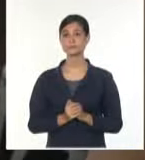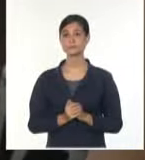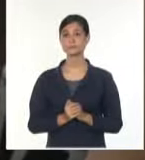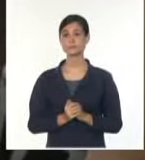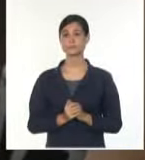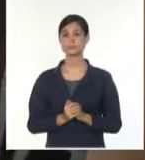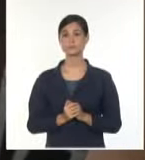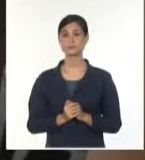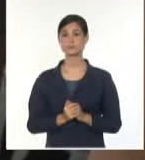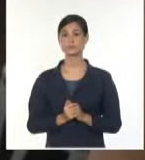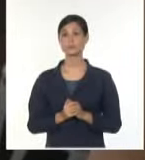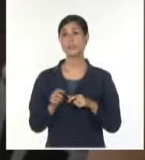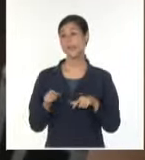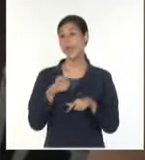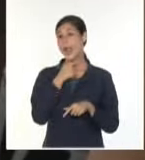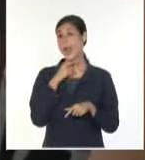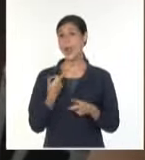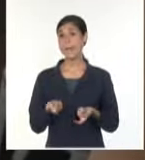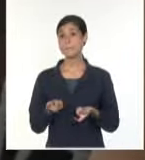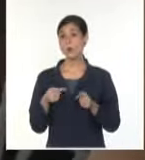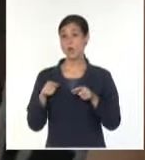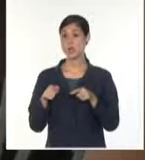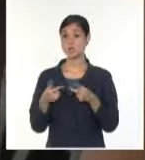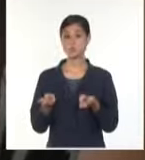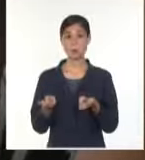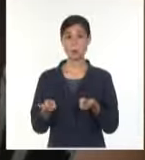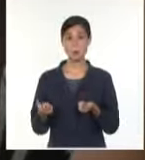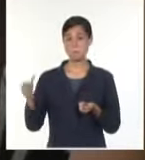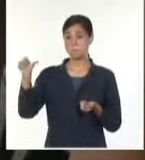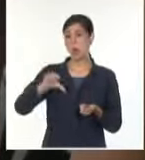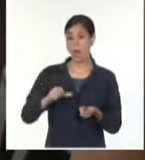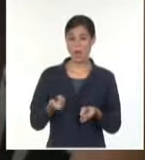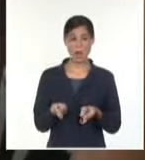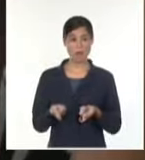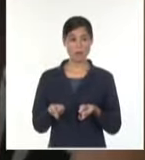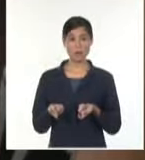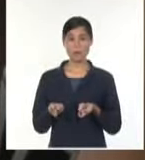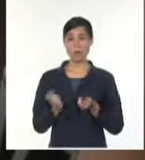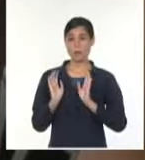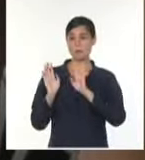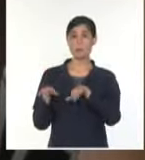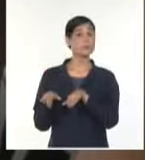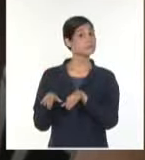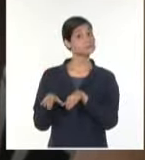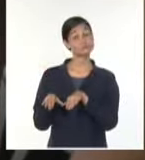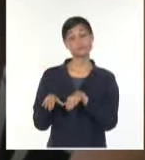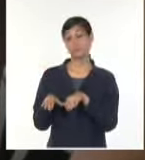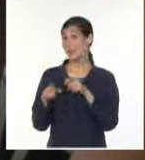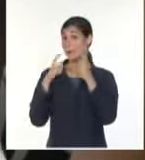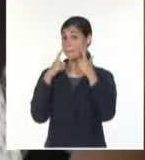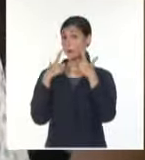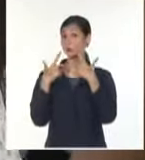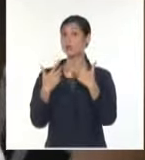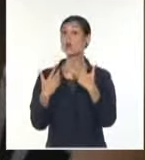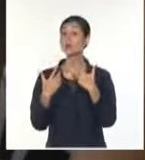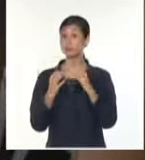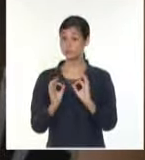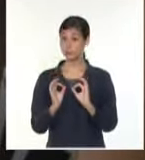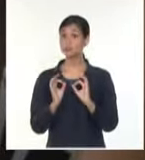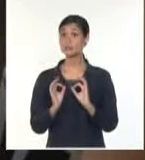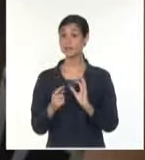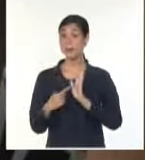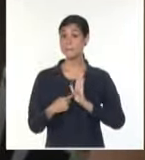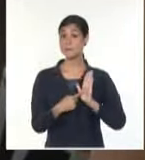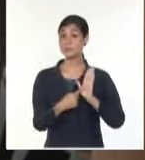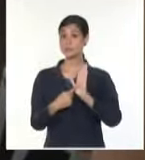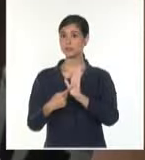en ese contexto no se puede quedar mal, y mucho menos con el pueblo de uno, ¿no? Con el país que espera que uno haga